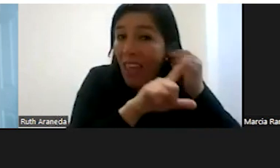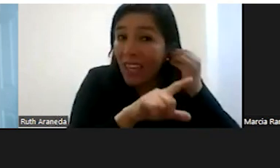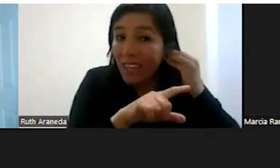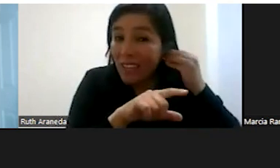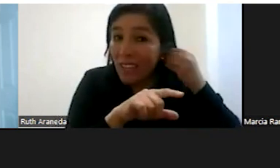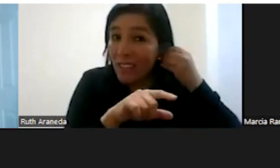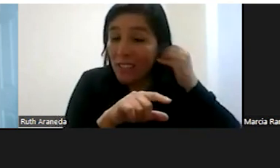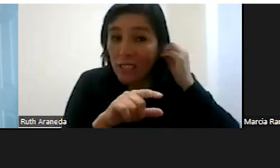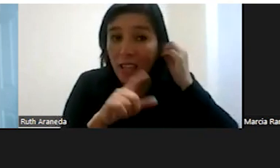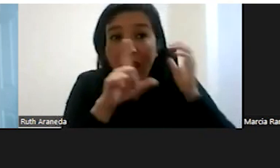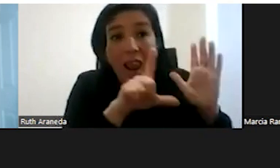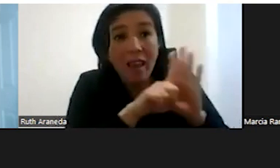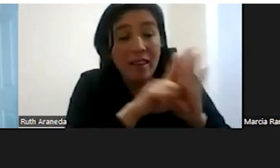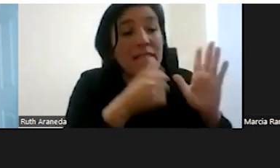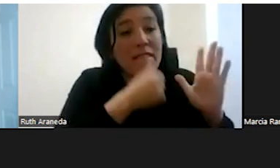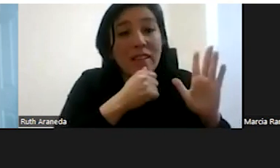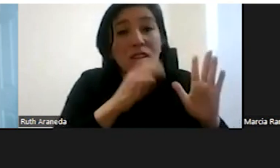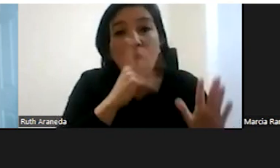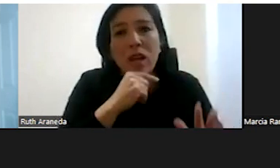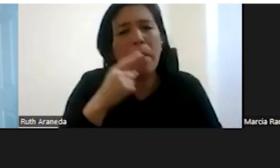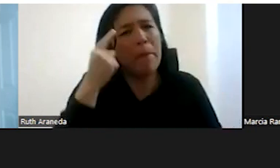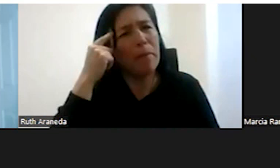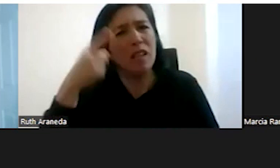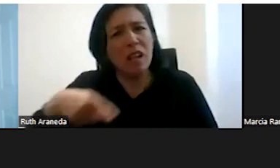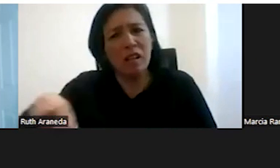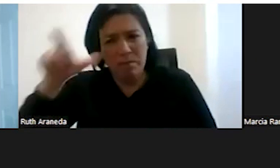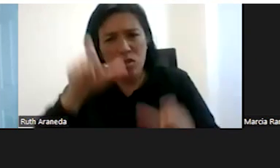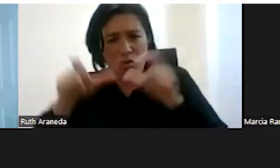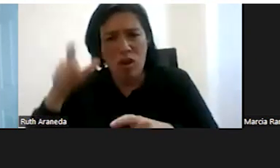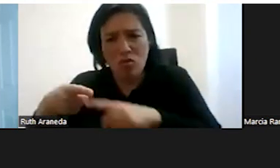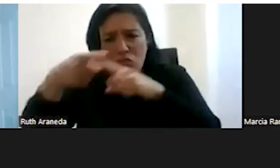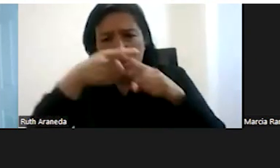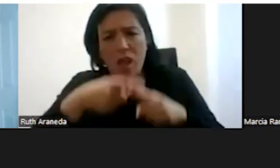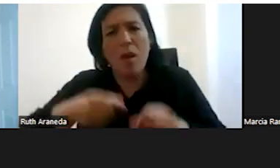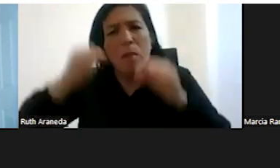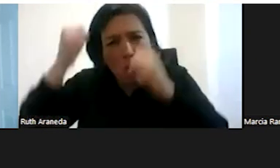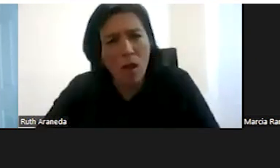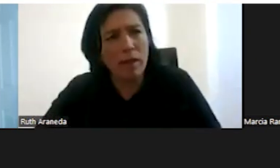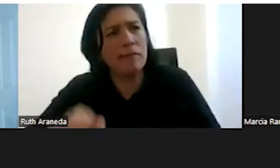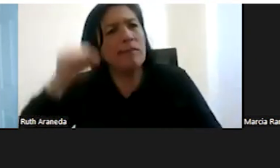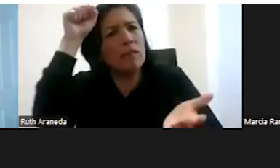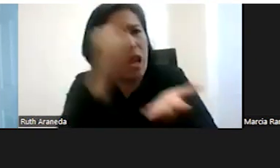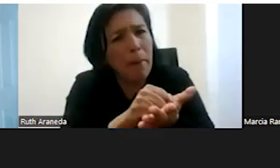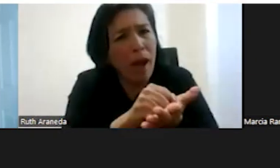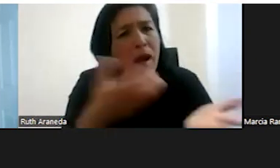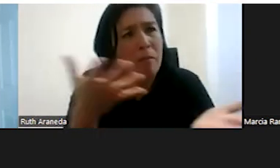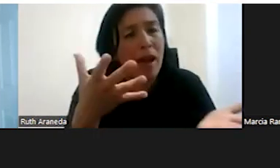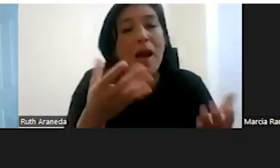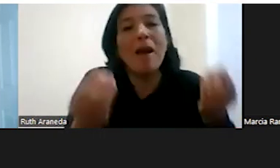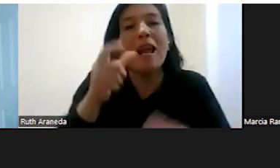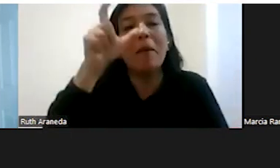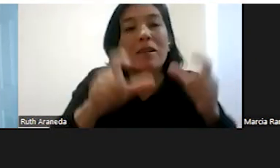civil podemos insistir y podemos manifestar y mostrar a la comunidad para que aprenda a valorar.